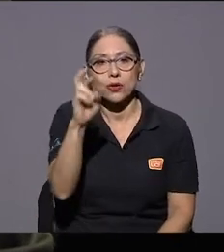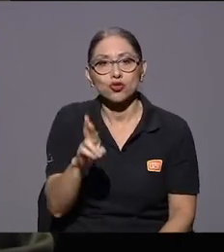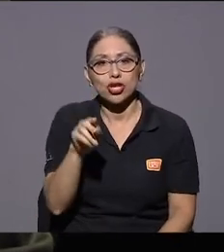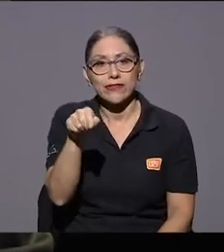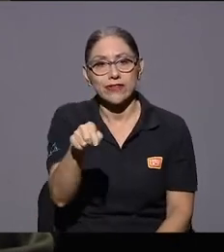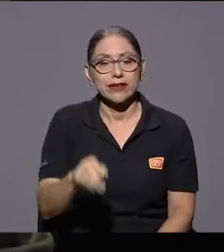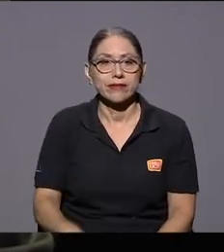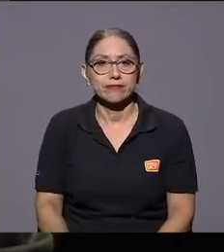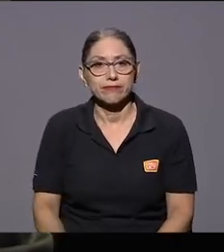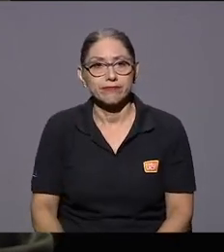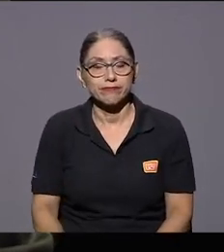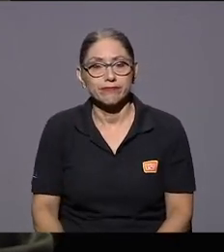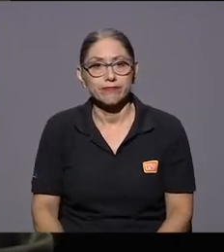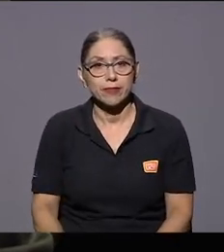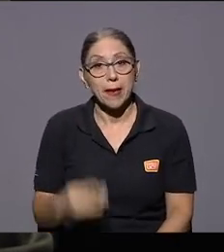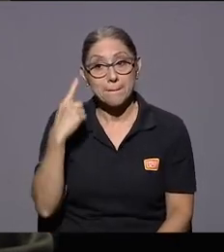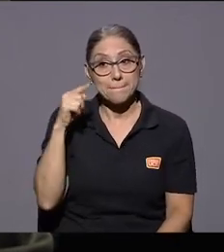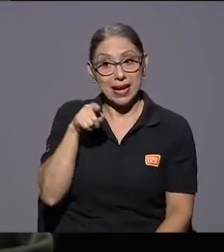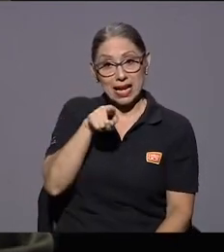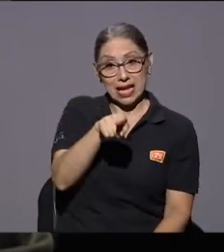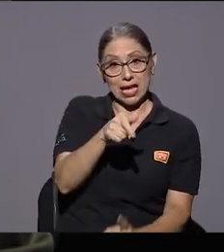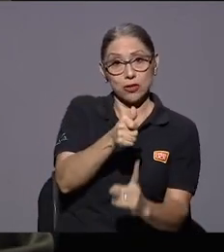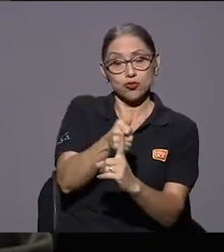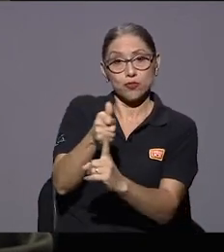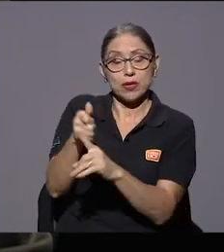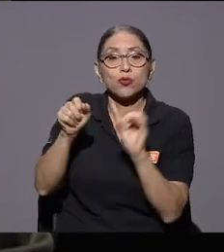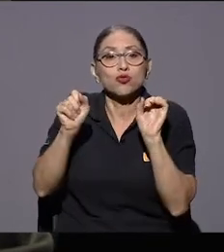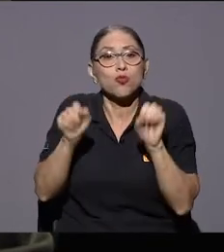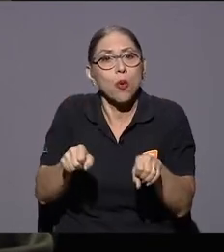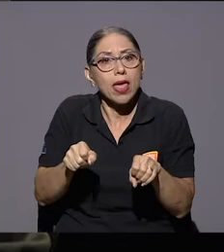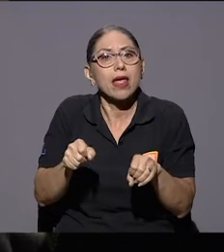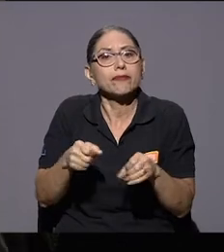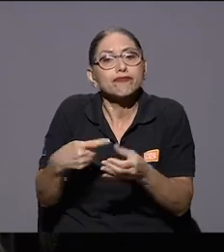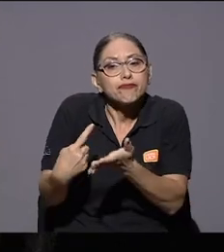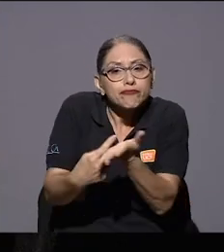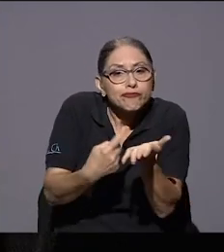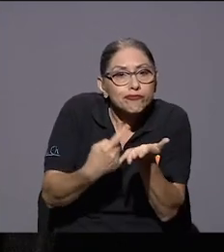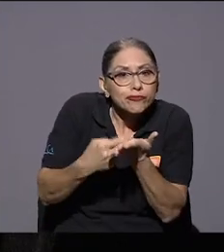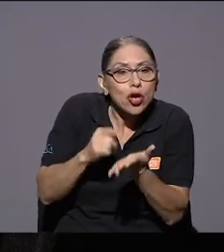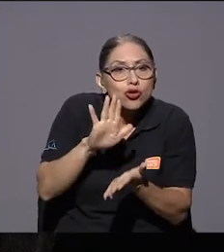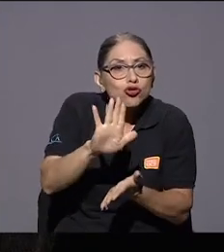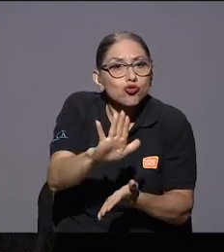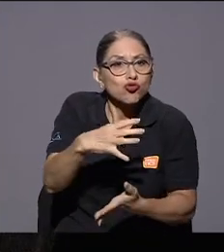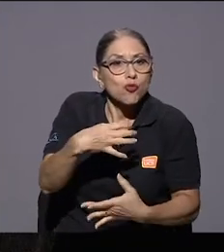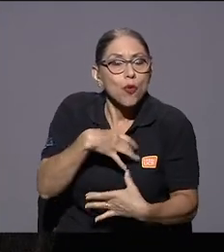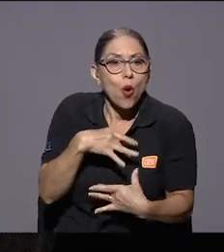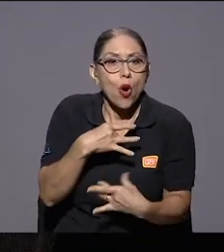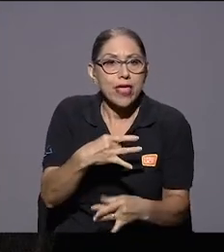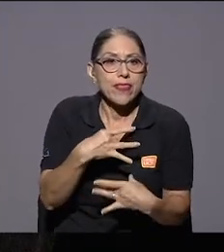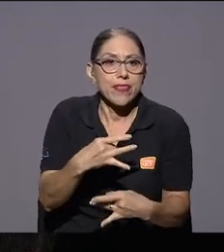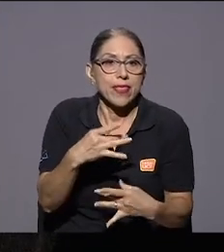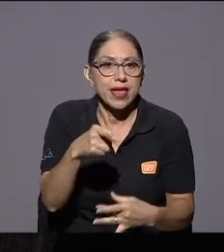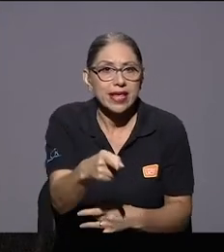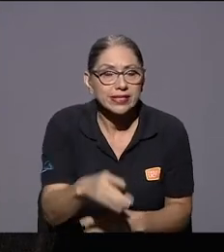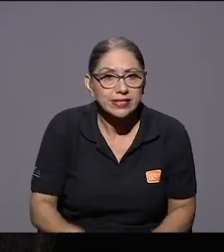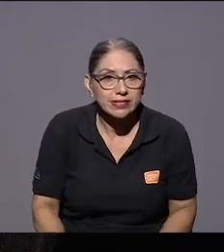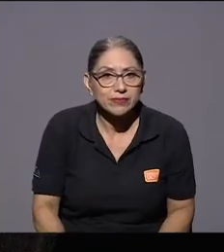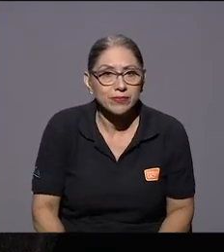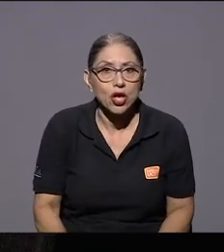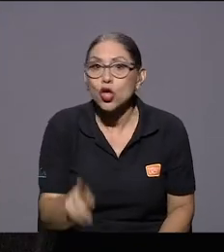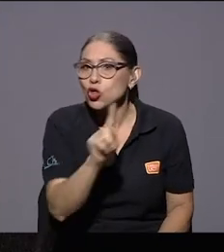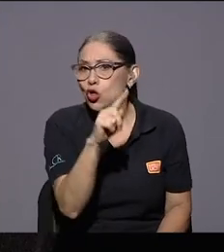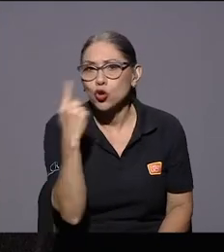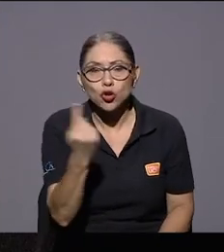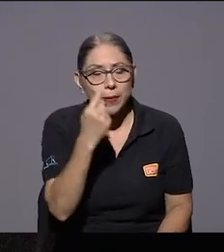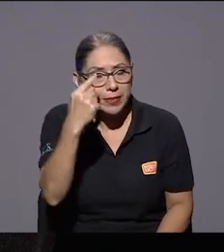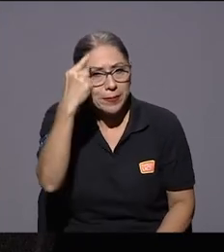canalizar sus intereses más allá de esa mezcla de interés